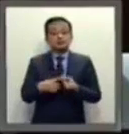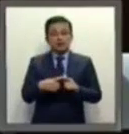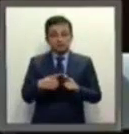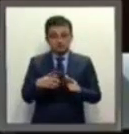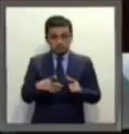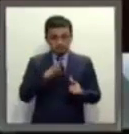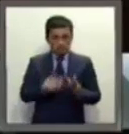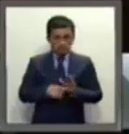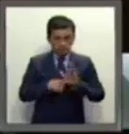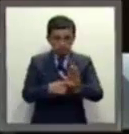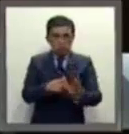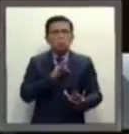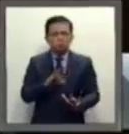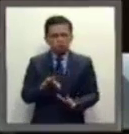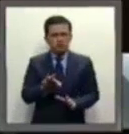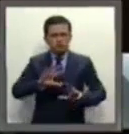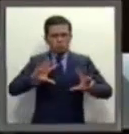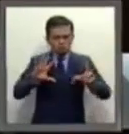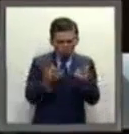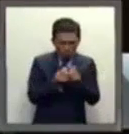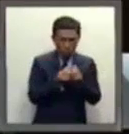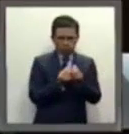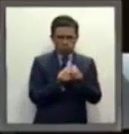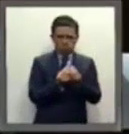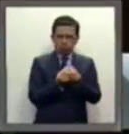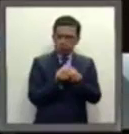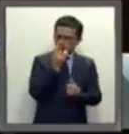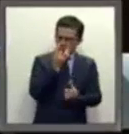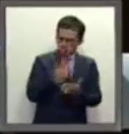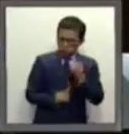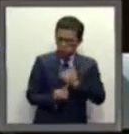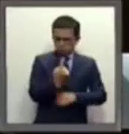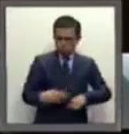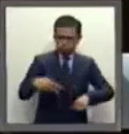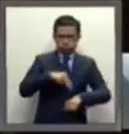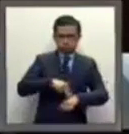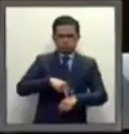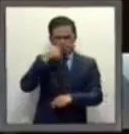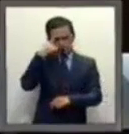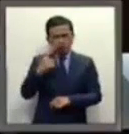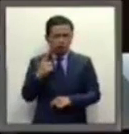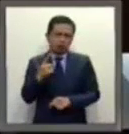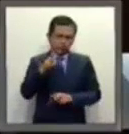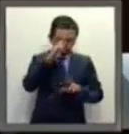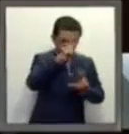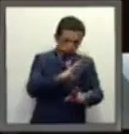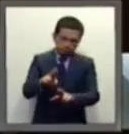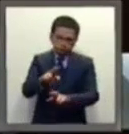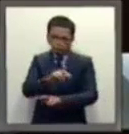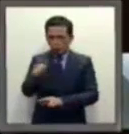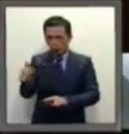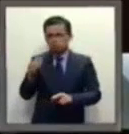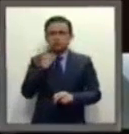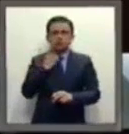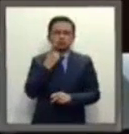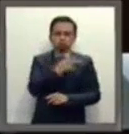de acumular estas mociones en abono al tiempo de los demás legisladores. Yo